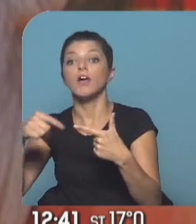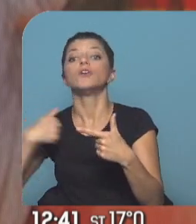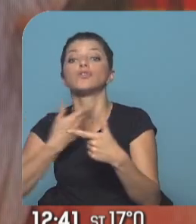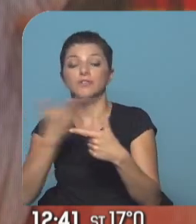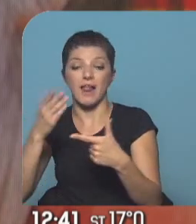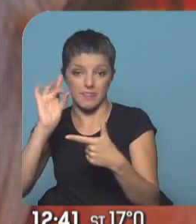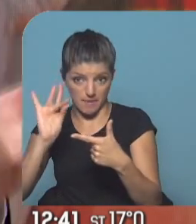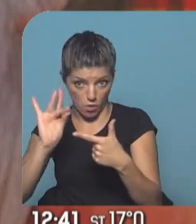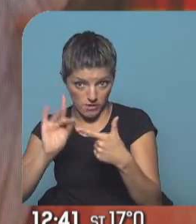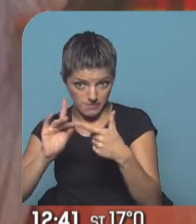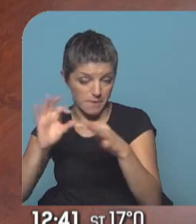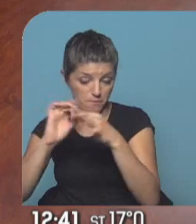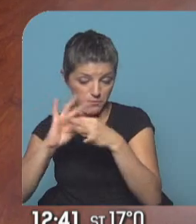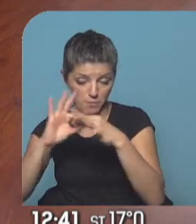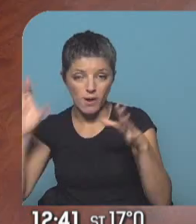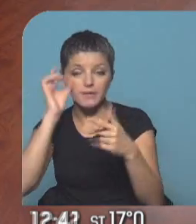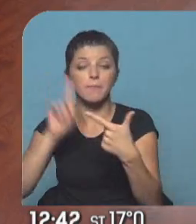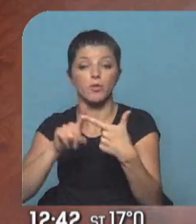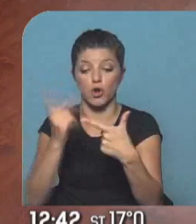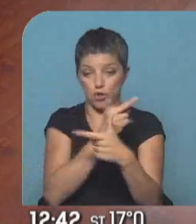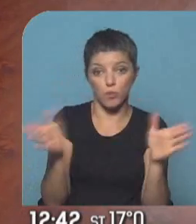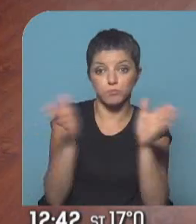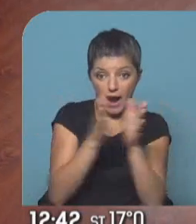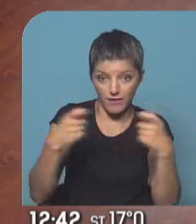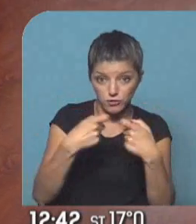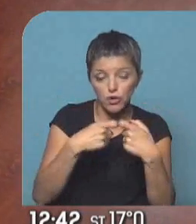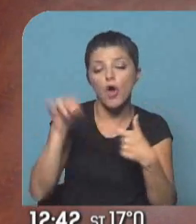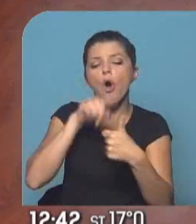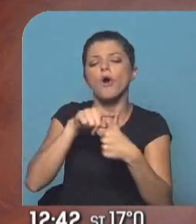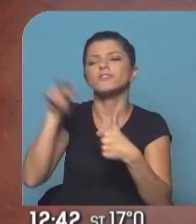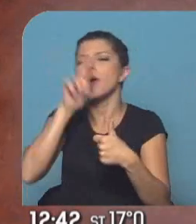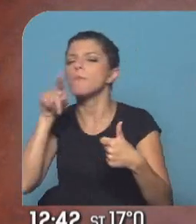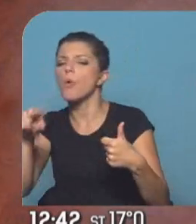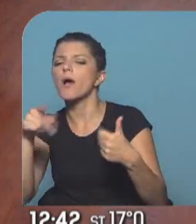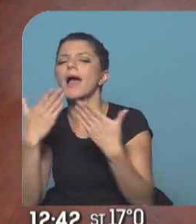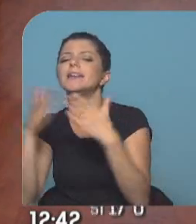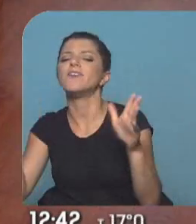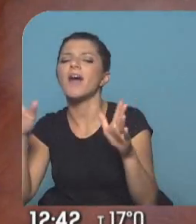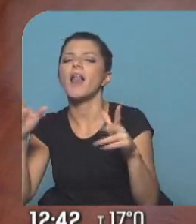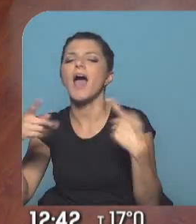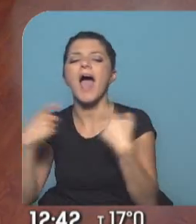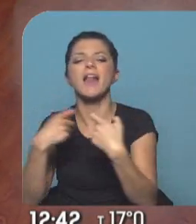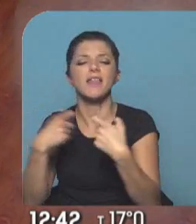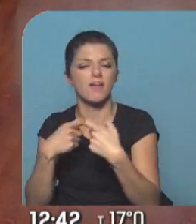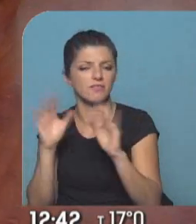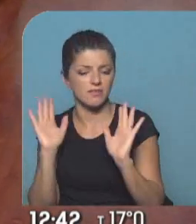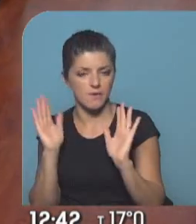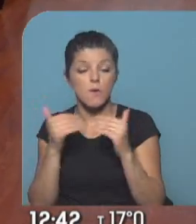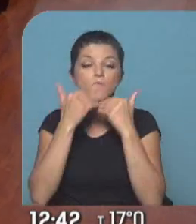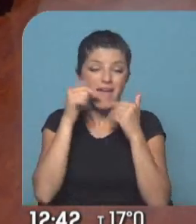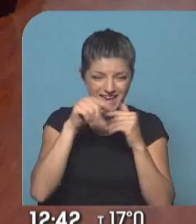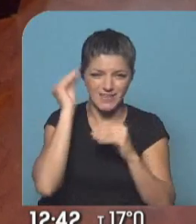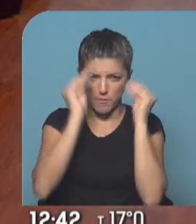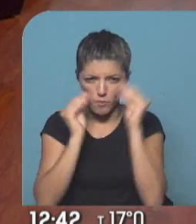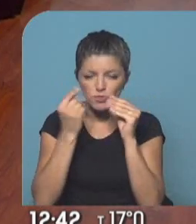Alemán, los dos grandes partidos centro derecha y centro izquierda de Alemania, o si ella va a explorar una alianza con los liberales, o sea, una alianza más hacia el centro o